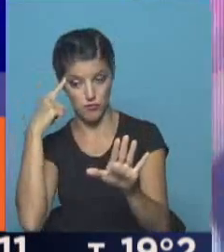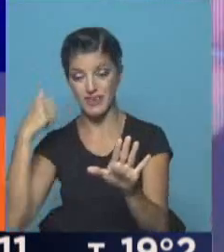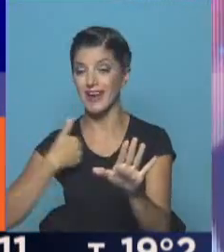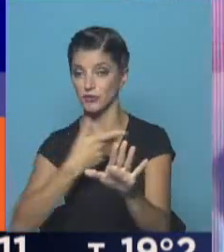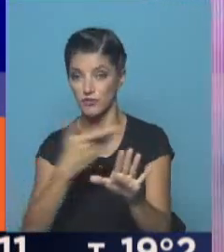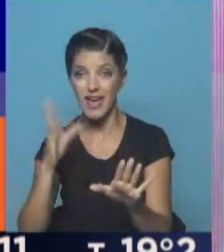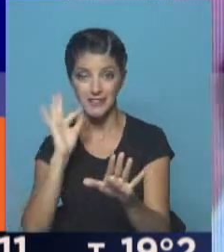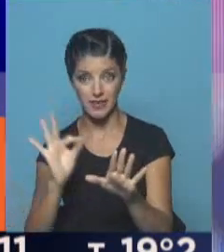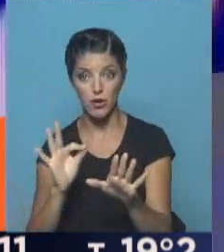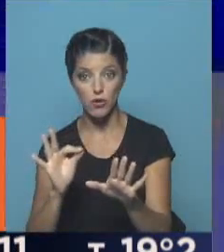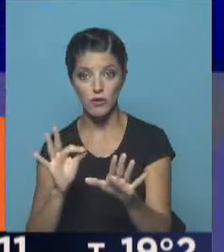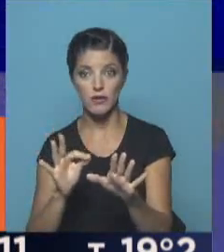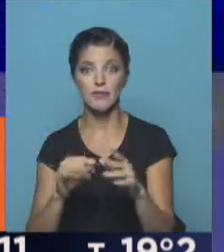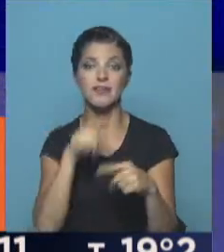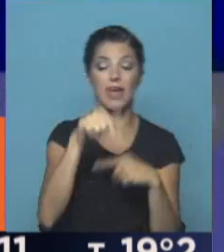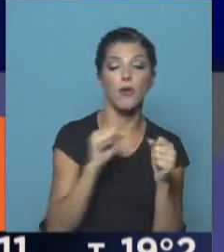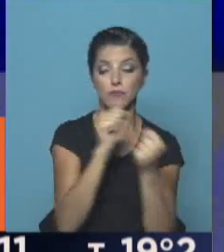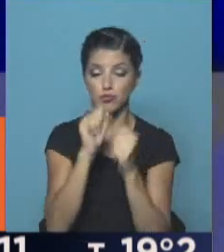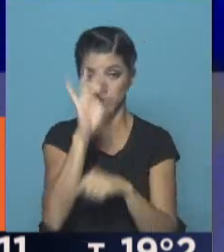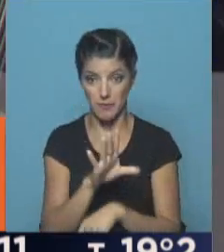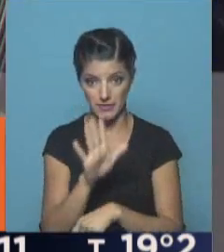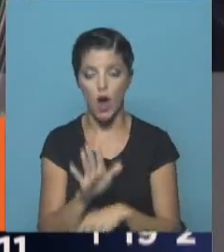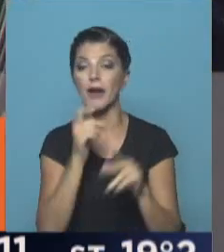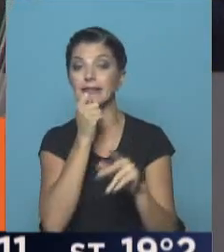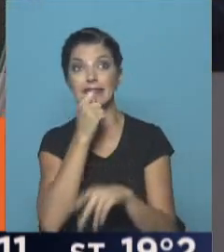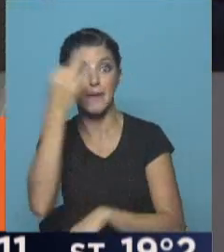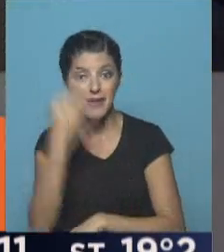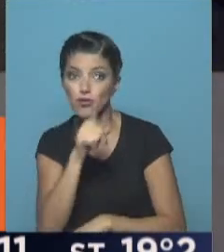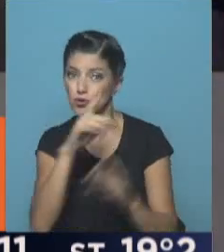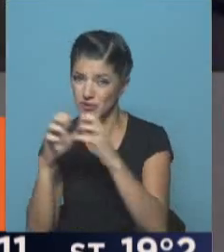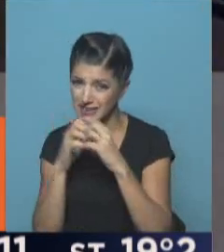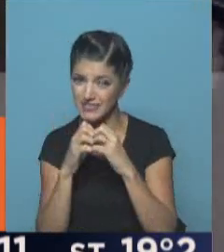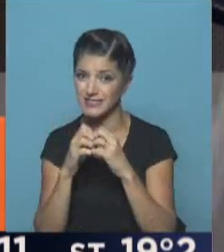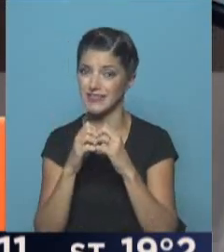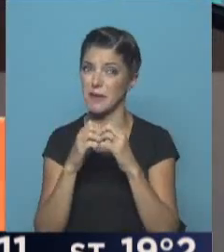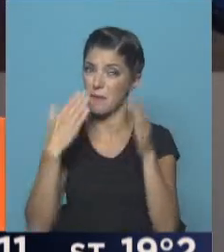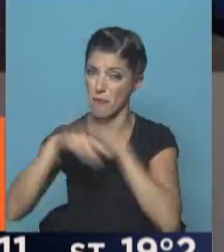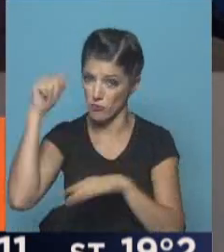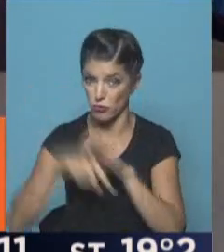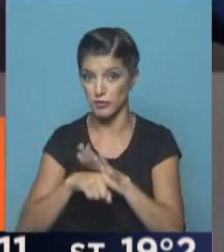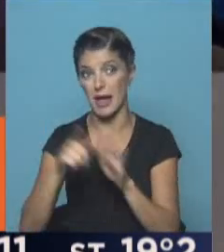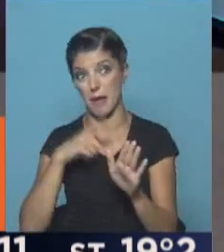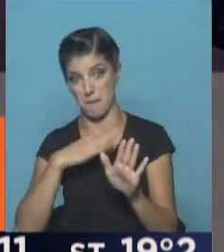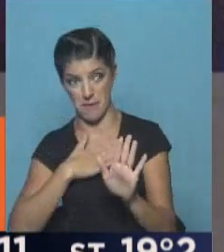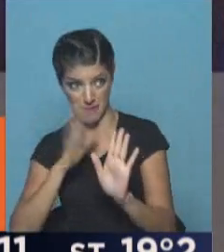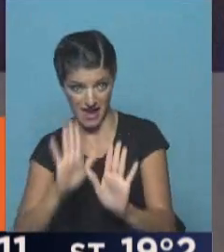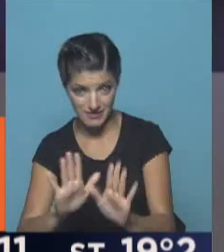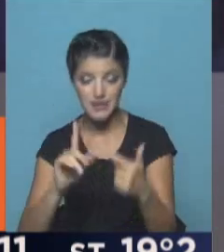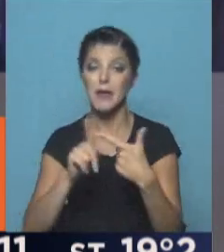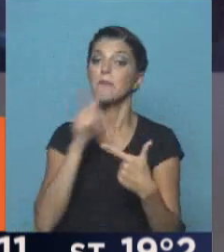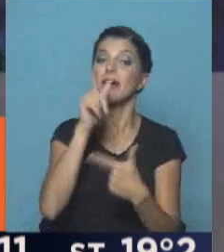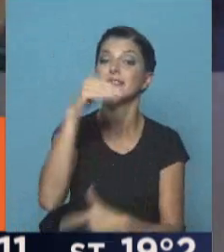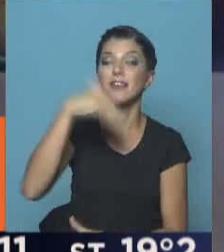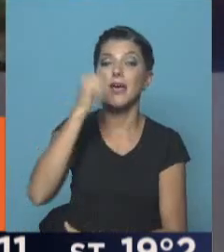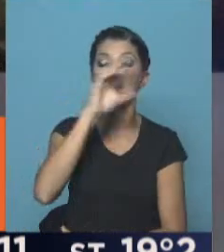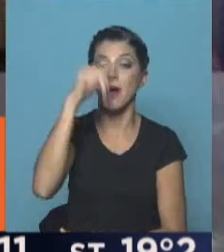transitorio, Macron puede ser una salida. Ahora, si lo que hay es una crisis más estructural, y yo creo que estamos ante una crisis más estructural, es posible que Macron no sea una salida,